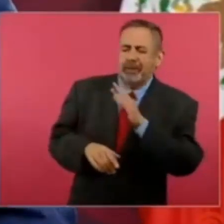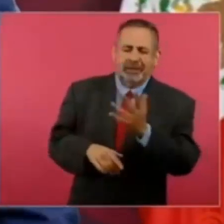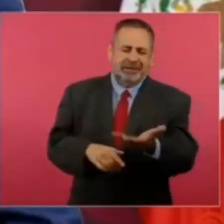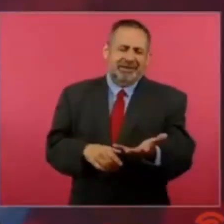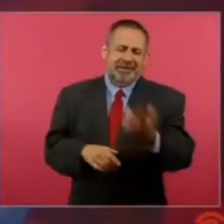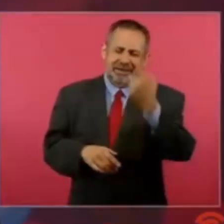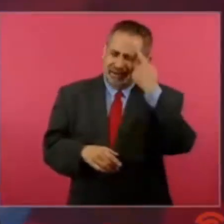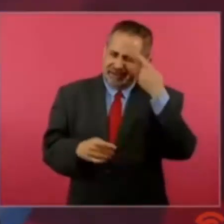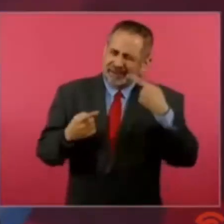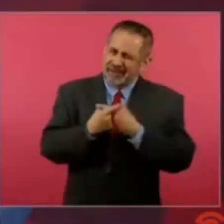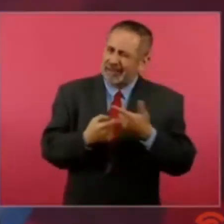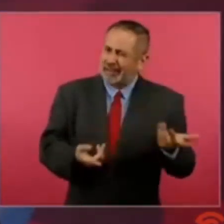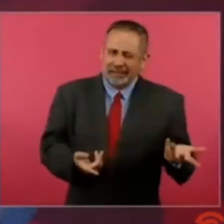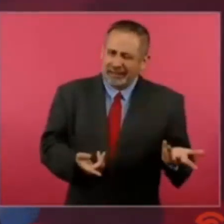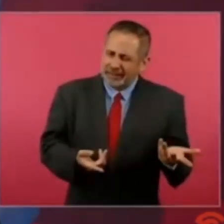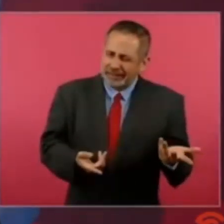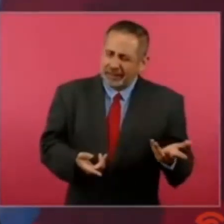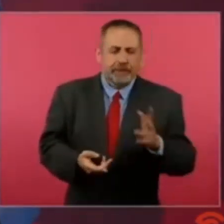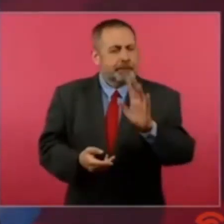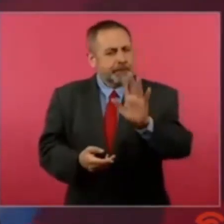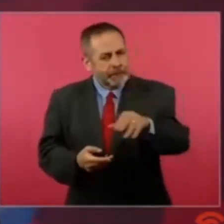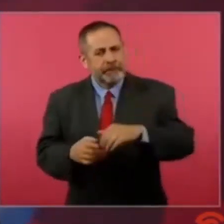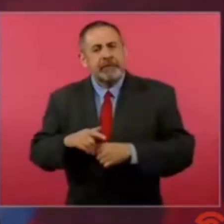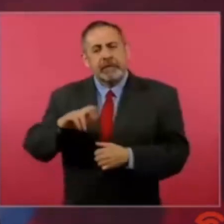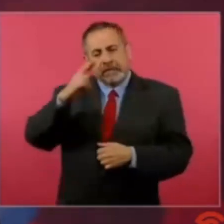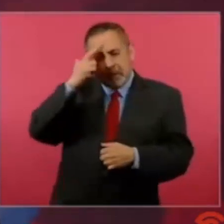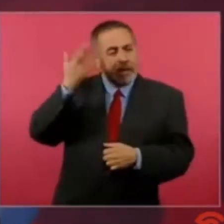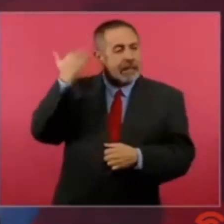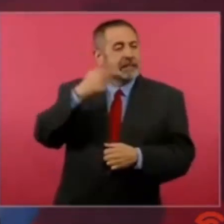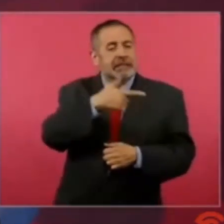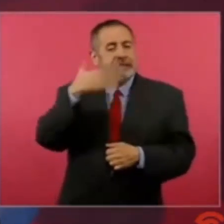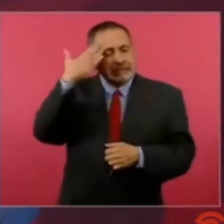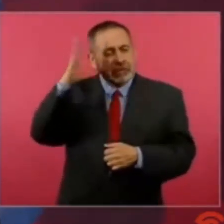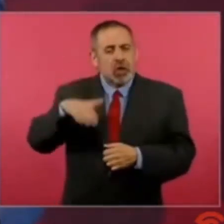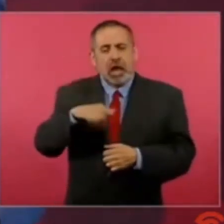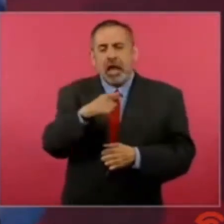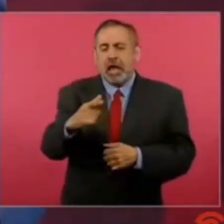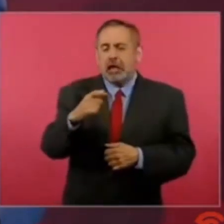¿Se acuerdan ustedes cómo la señora Xóchitl, ¿no?,